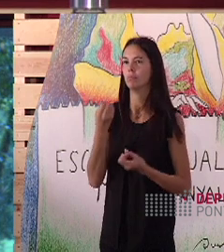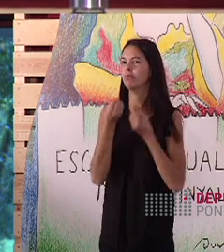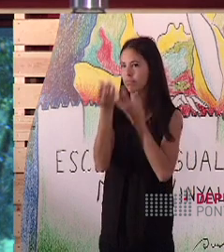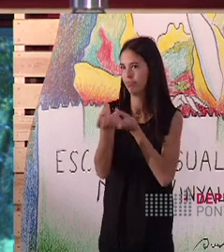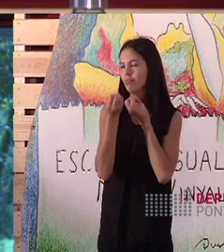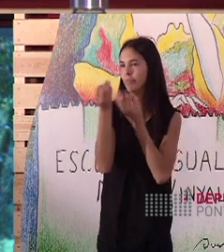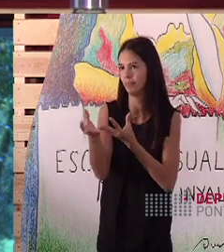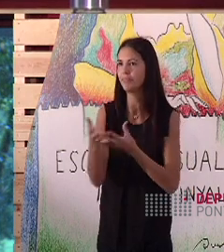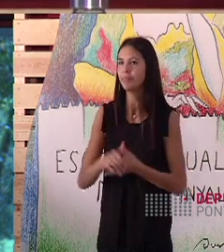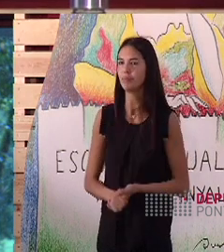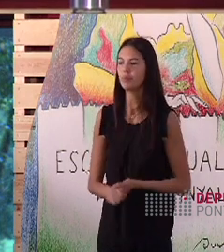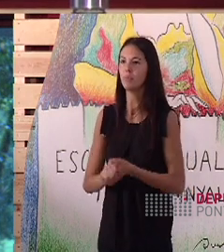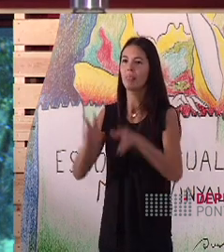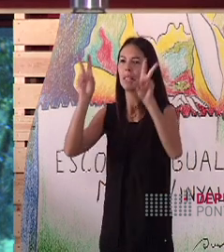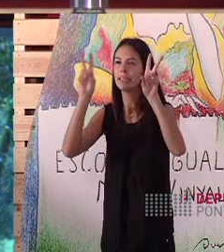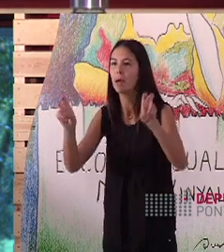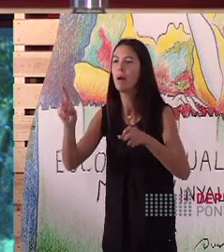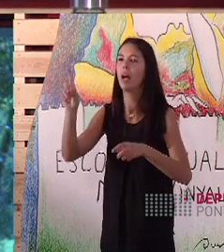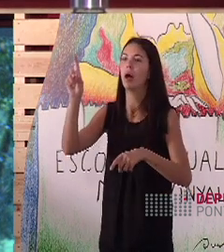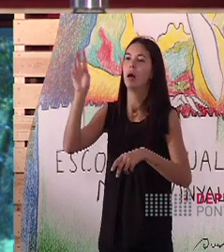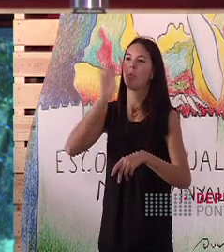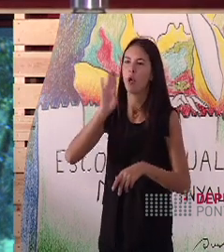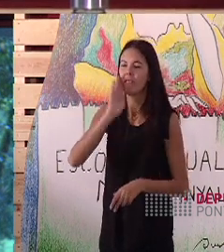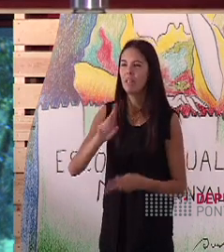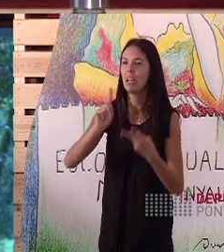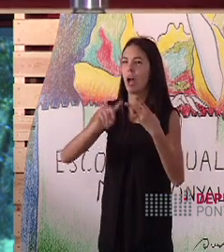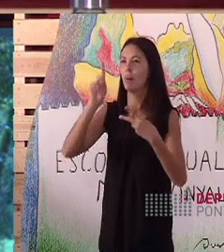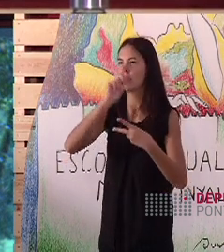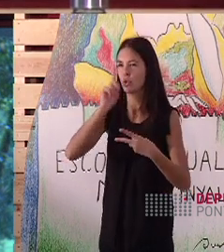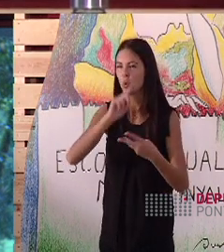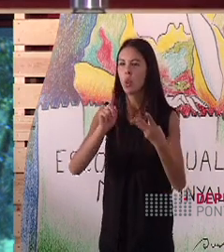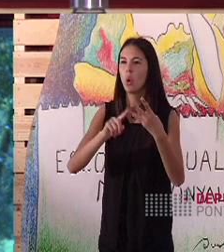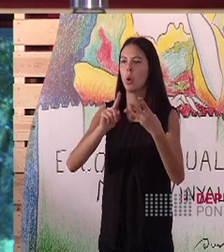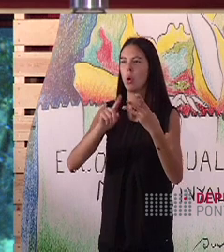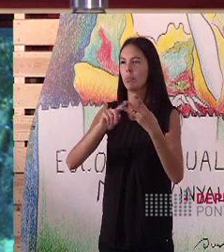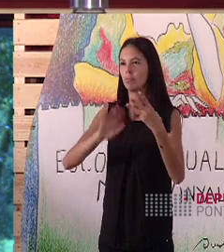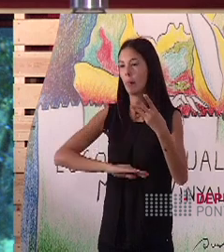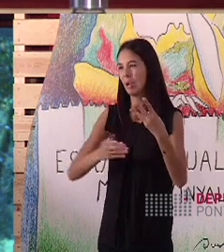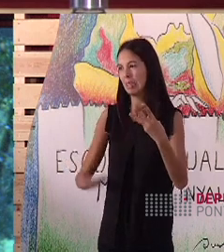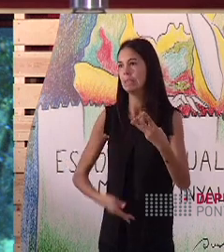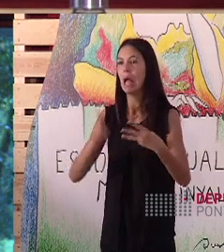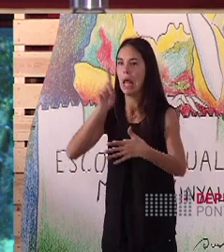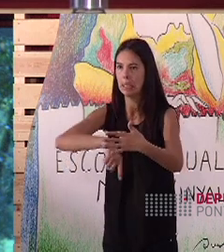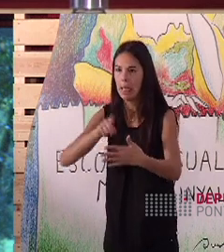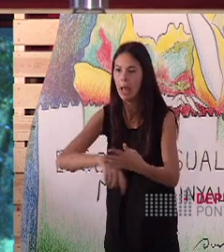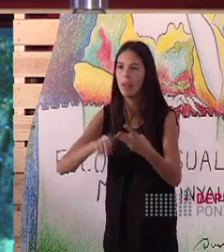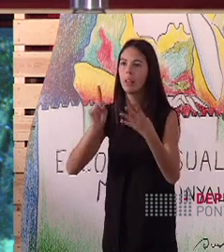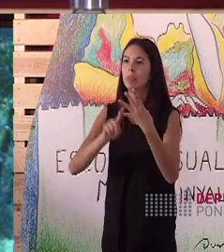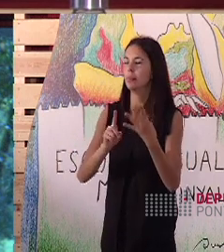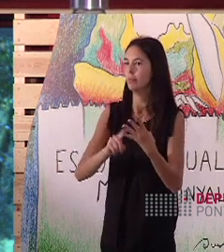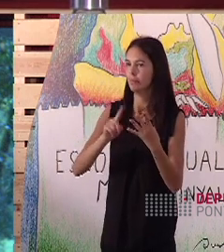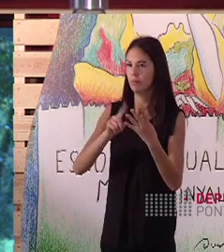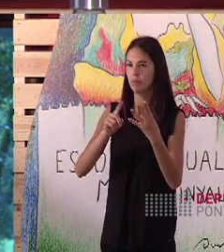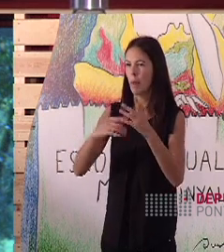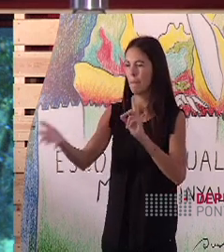a tratar, a pornografía, a prostitución, os ventres de alugueiro, as